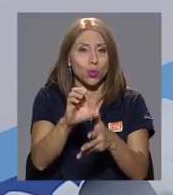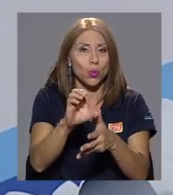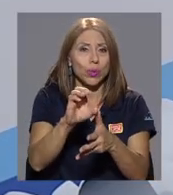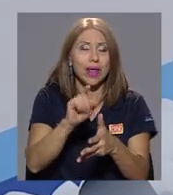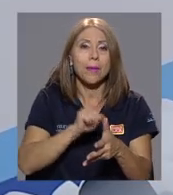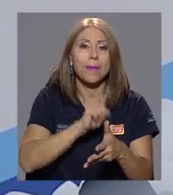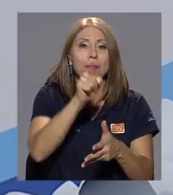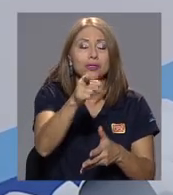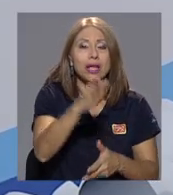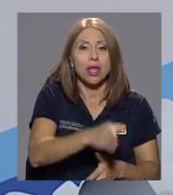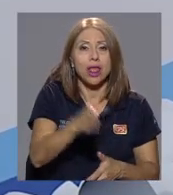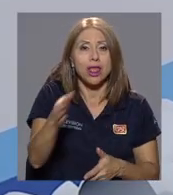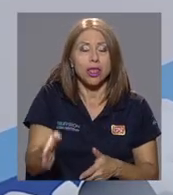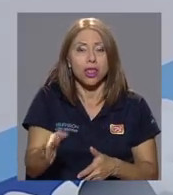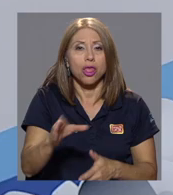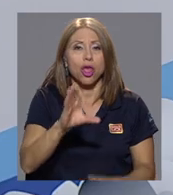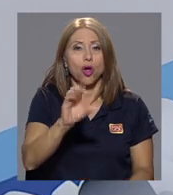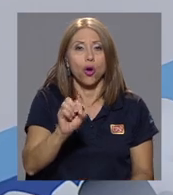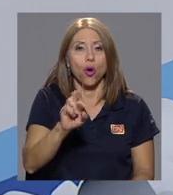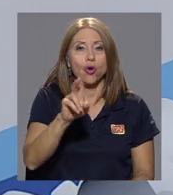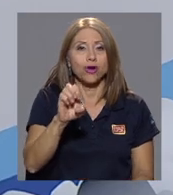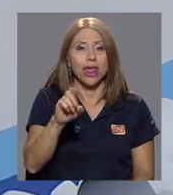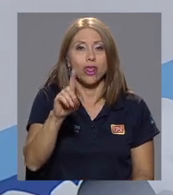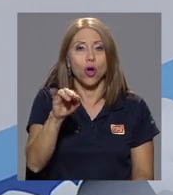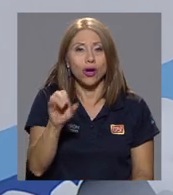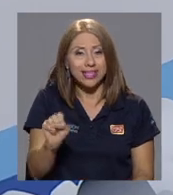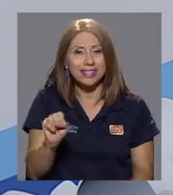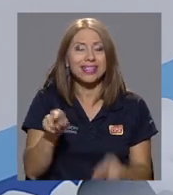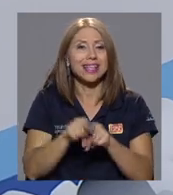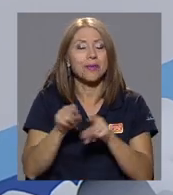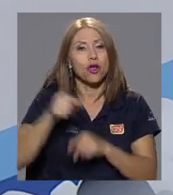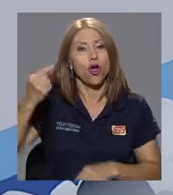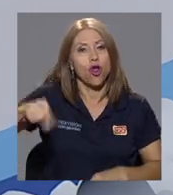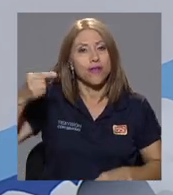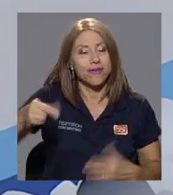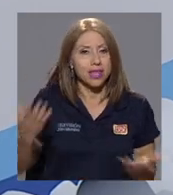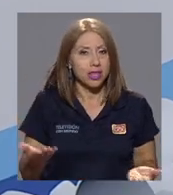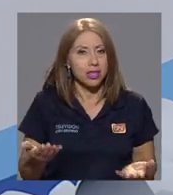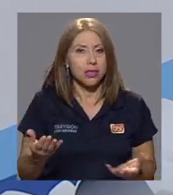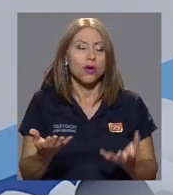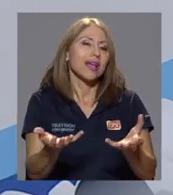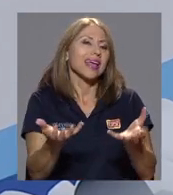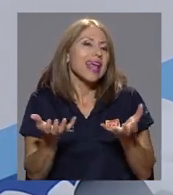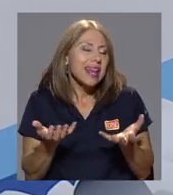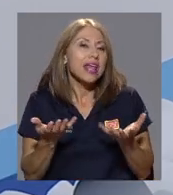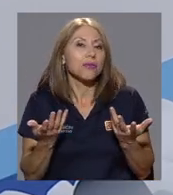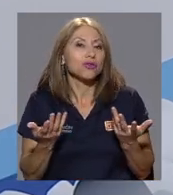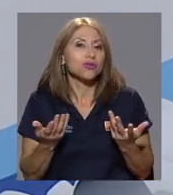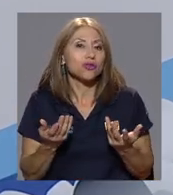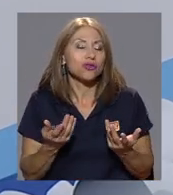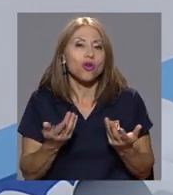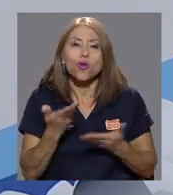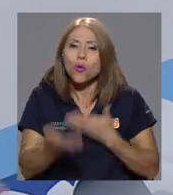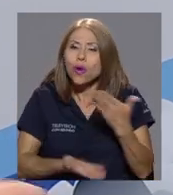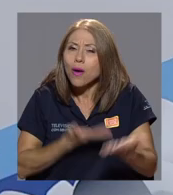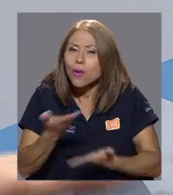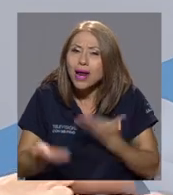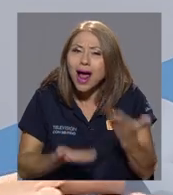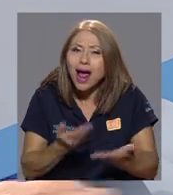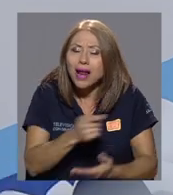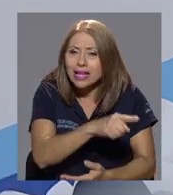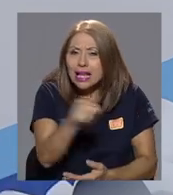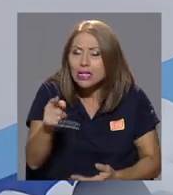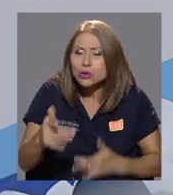en la zona sur en el cantón de corredores y golfito entonces queremos llevar y tratar realmente colaborar en esa